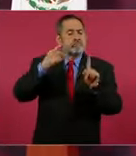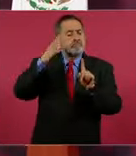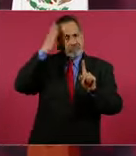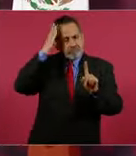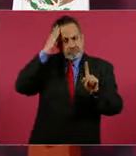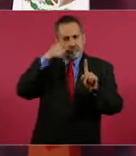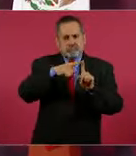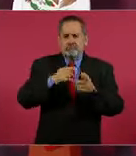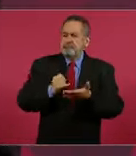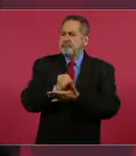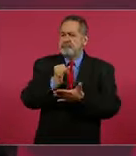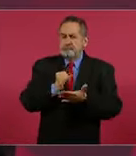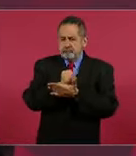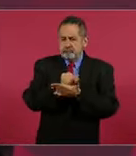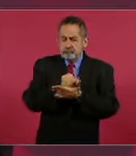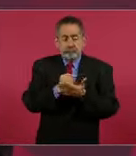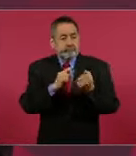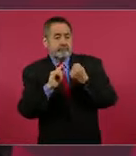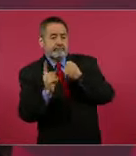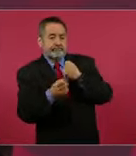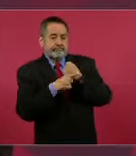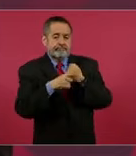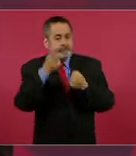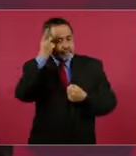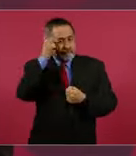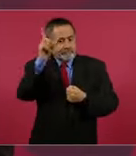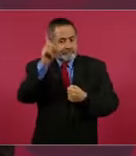el que toma decisiones.